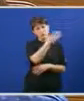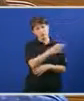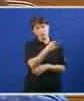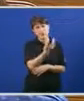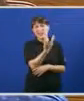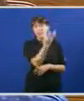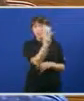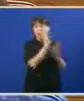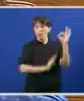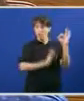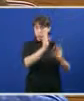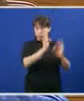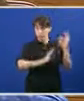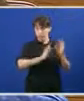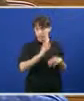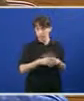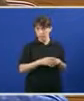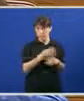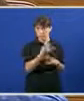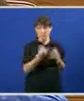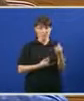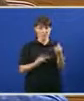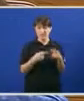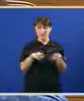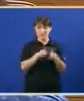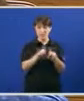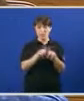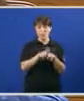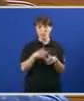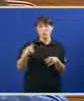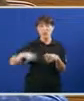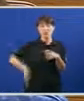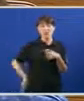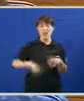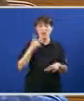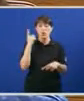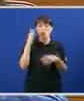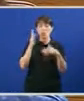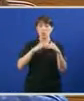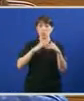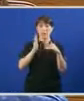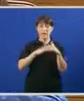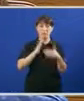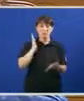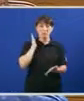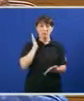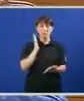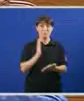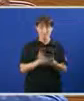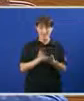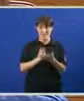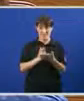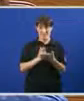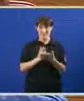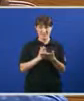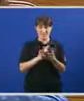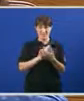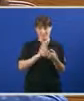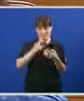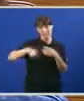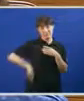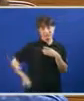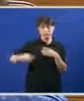desas persoas non chegan a metade do salario mínimo. Señor Feijó, son cifras moi preocupantes. Repito o